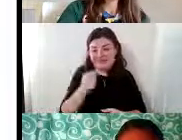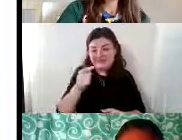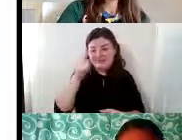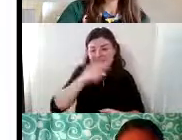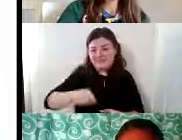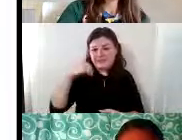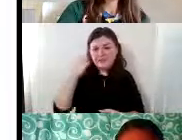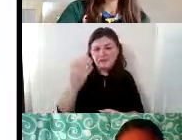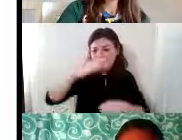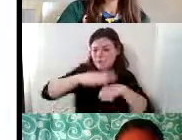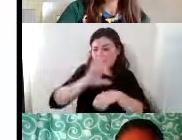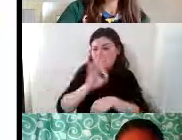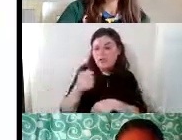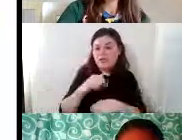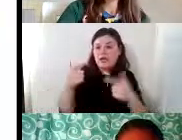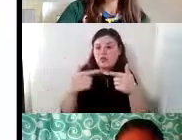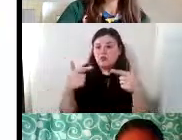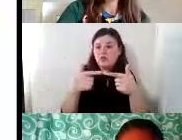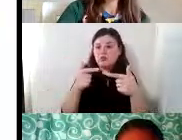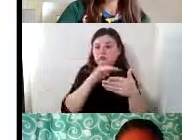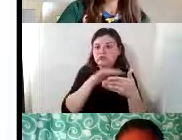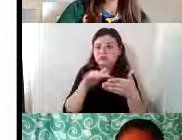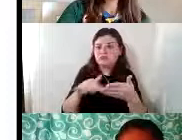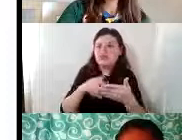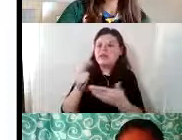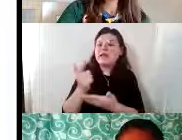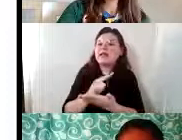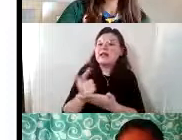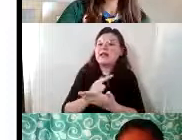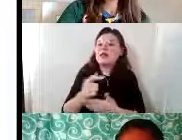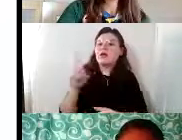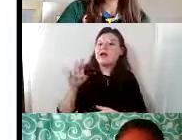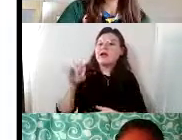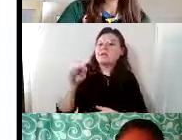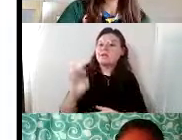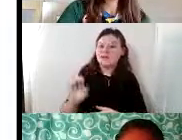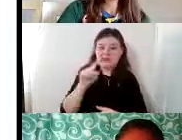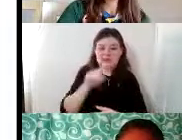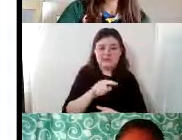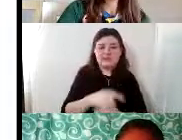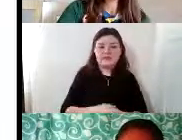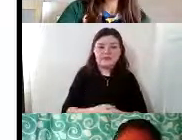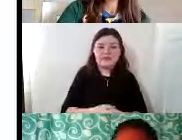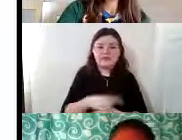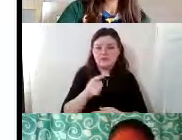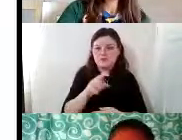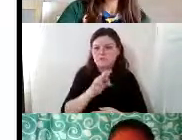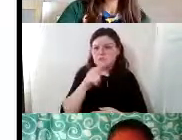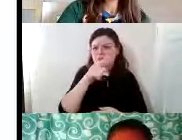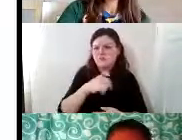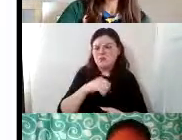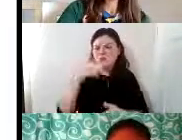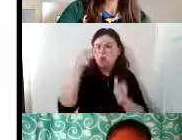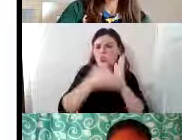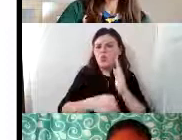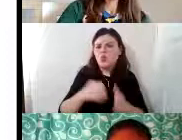más, así pueden buscar el libro, Dime, y es de Aida. Y lo tiene Fondo Cultural Económico en